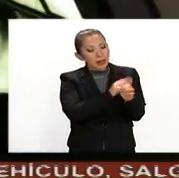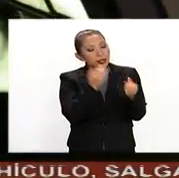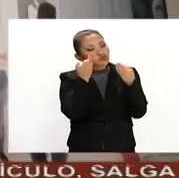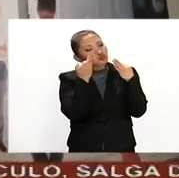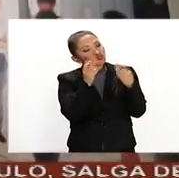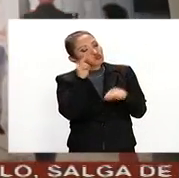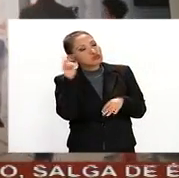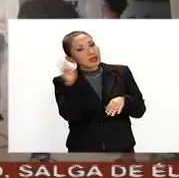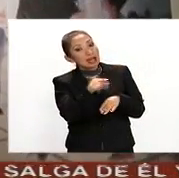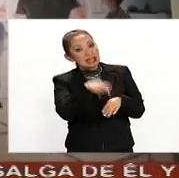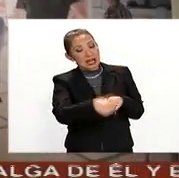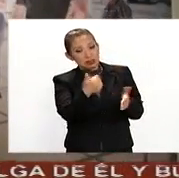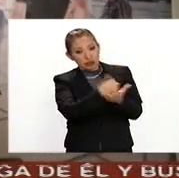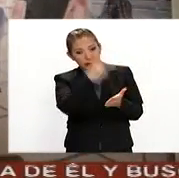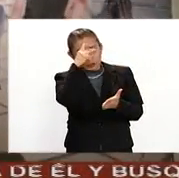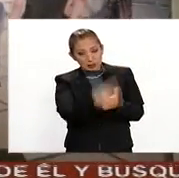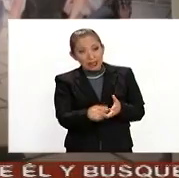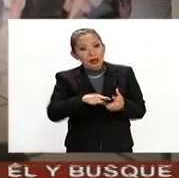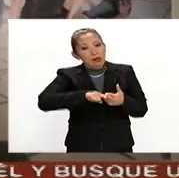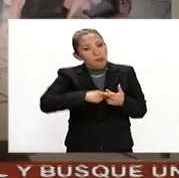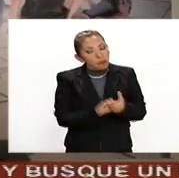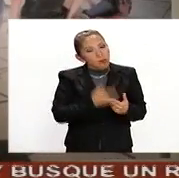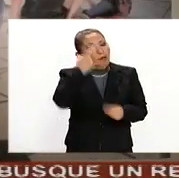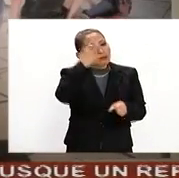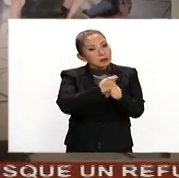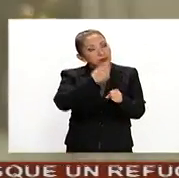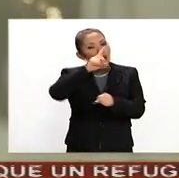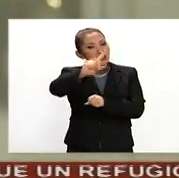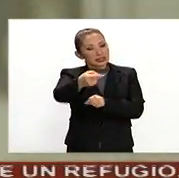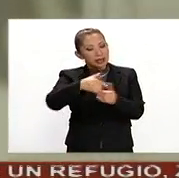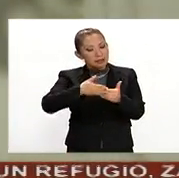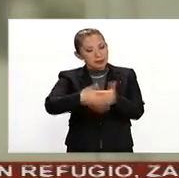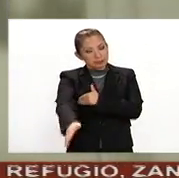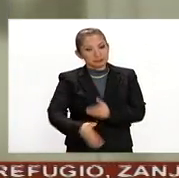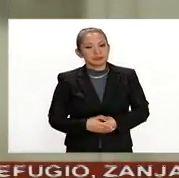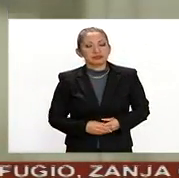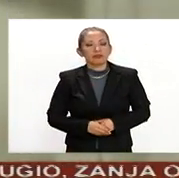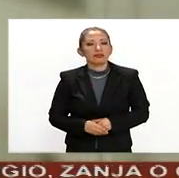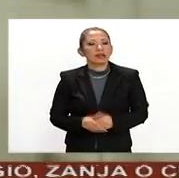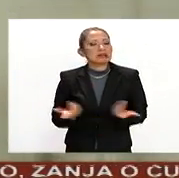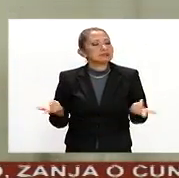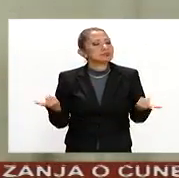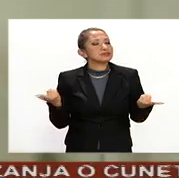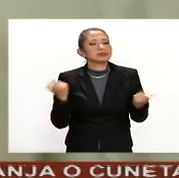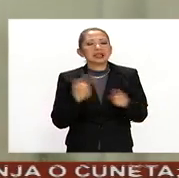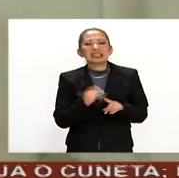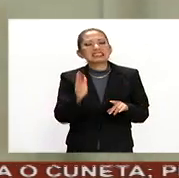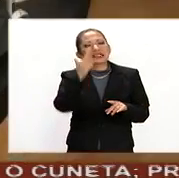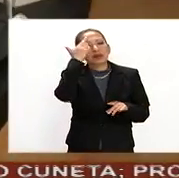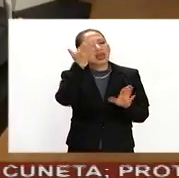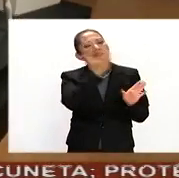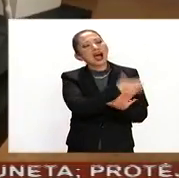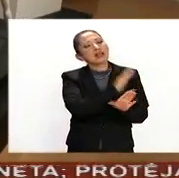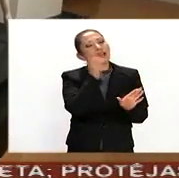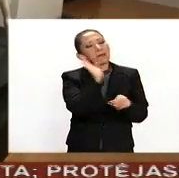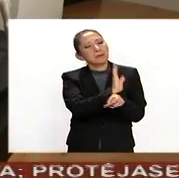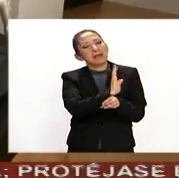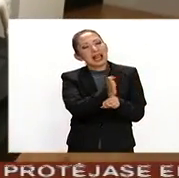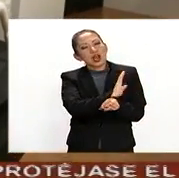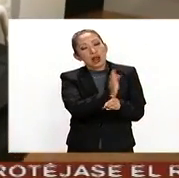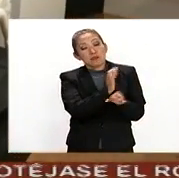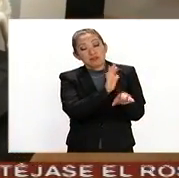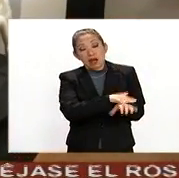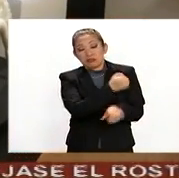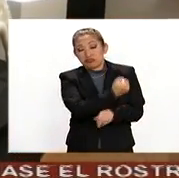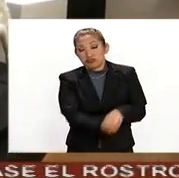apreciar aquí en la Ciudad de México a partir del 1 de diciembre. ¿Quién no recuerda alguna de las películas